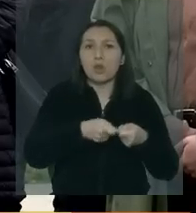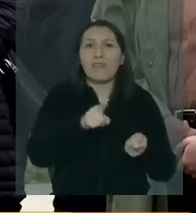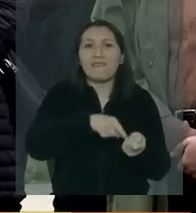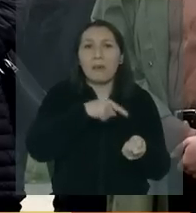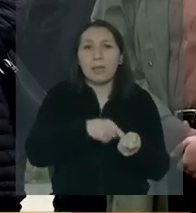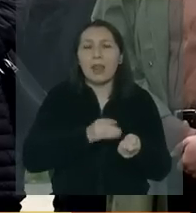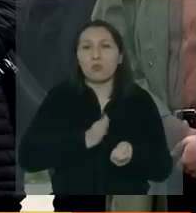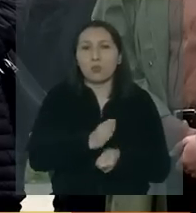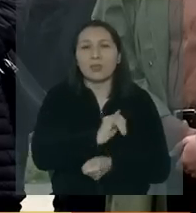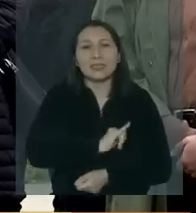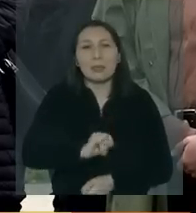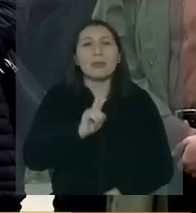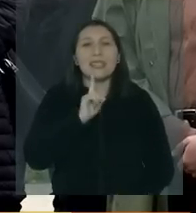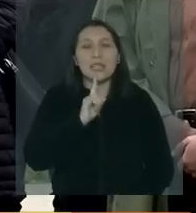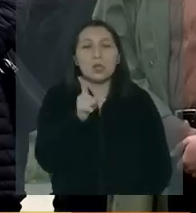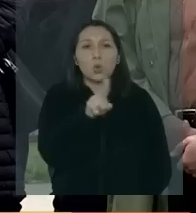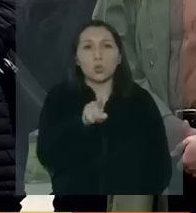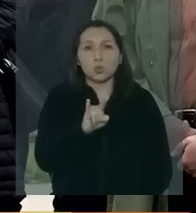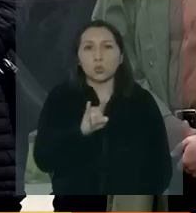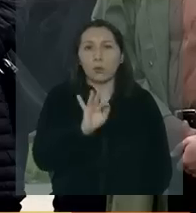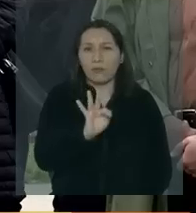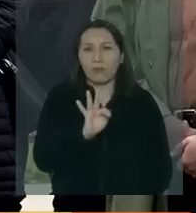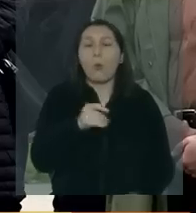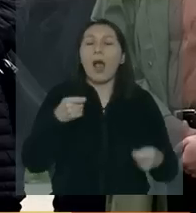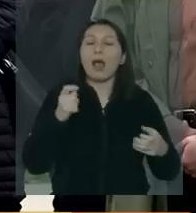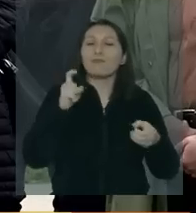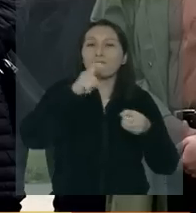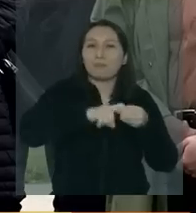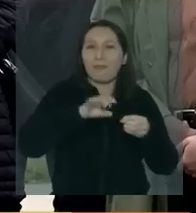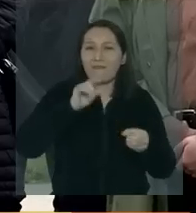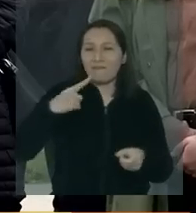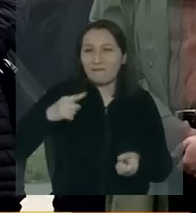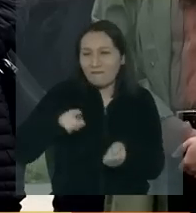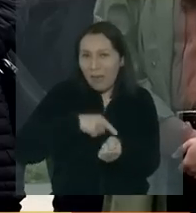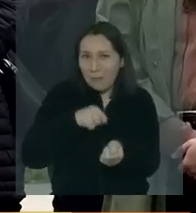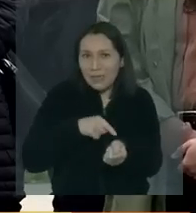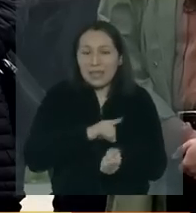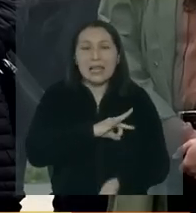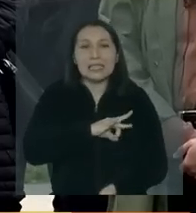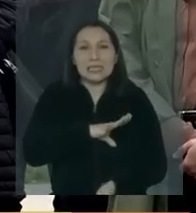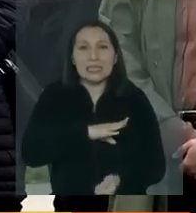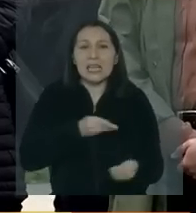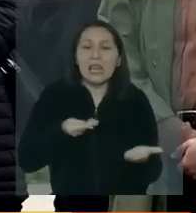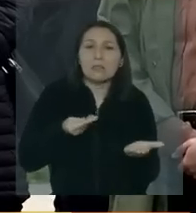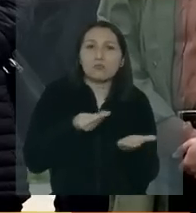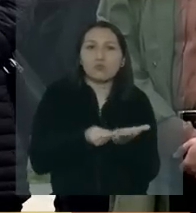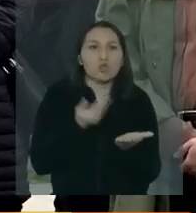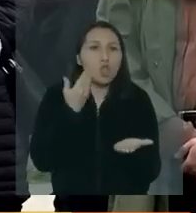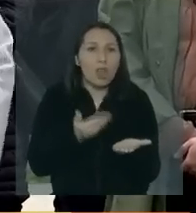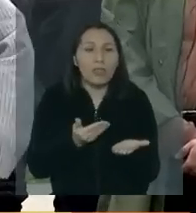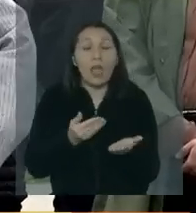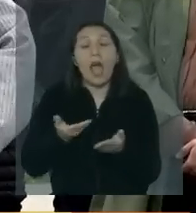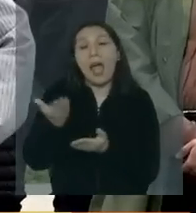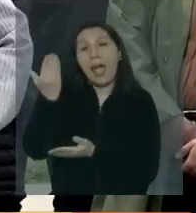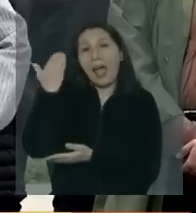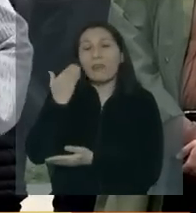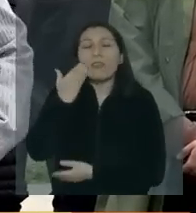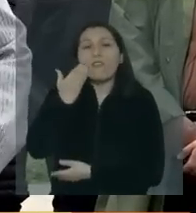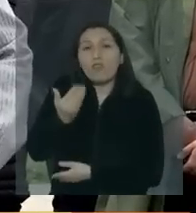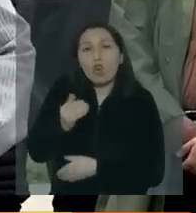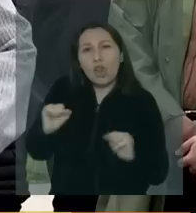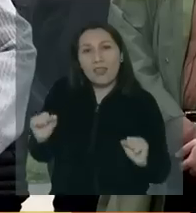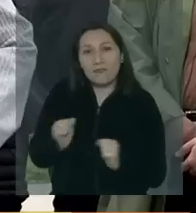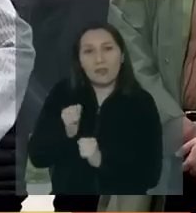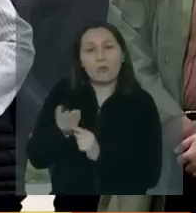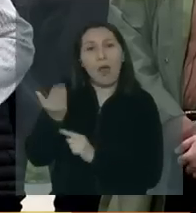permanente, es decir, quienes reciben SUF, asignación familiar, Chile Solidario. a quienes son beneficiarios, fueron beneficiarios del bono